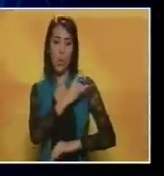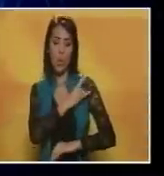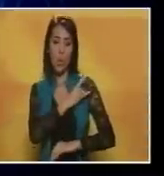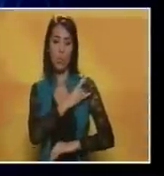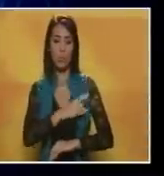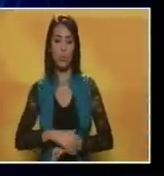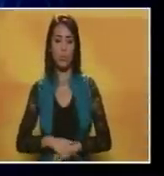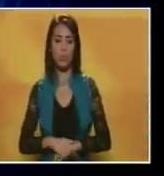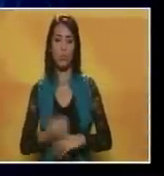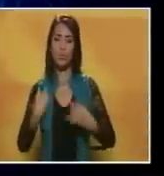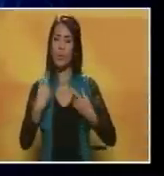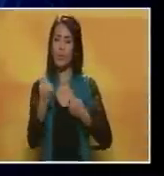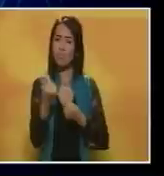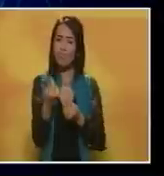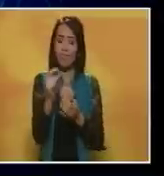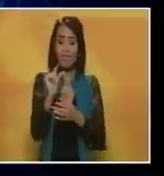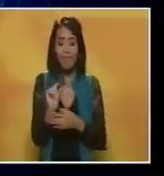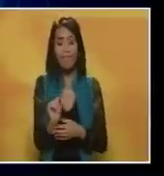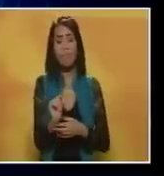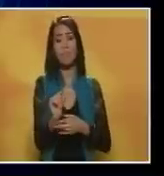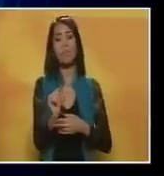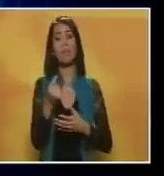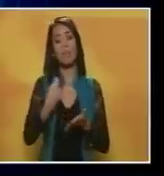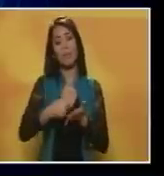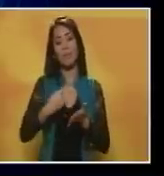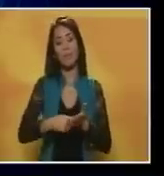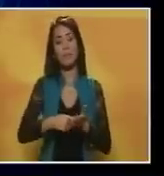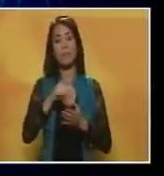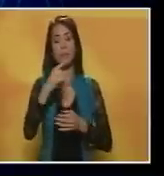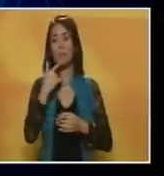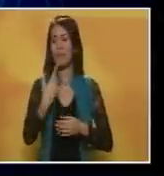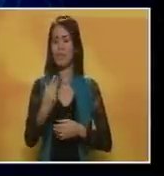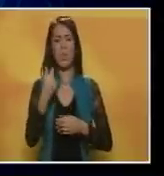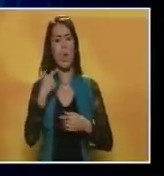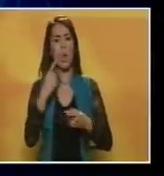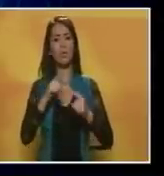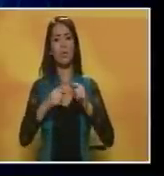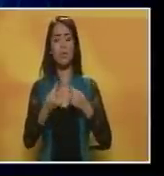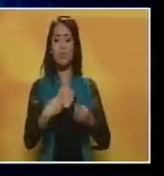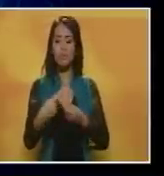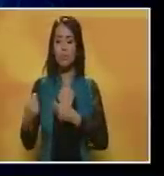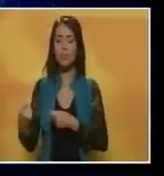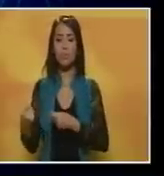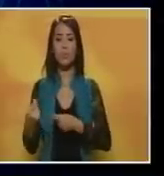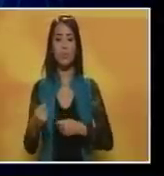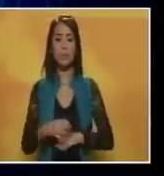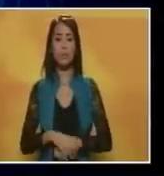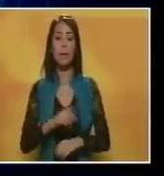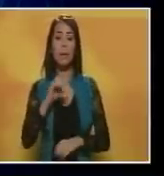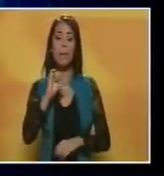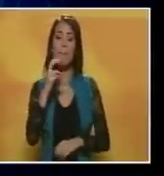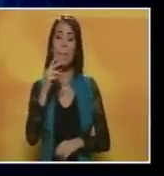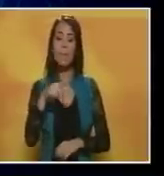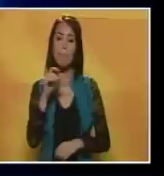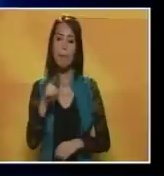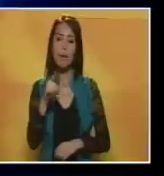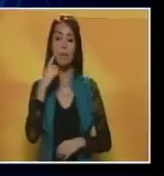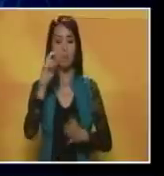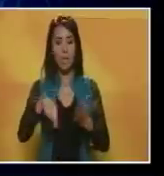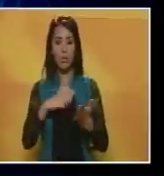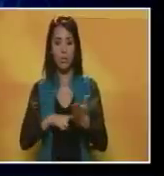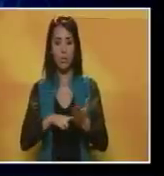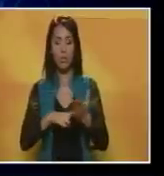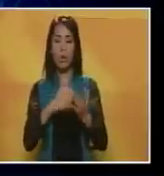recortes de presupuesto los bajos salarios y la negativa a entregar los recursos para los y pp previsión social y